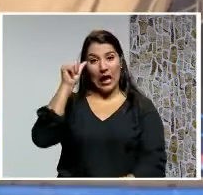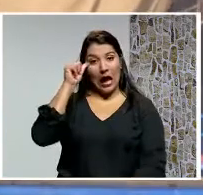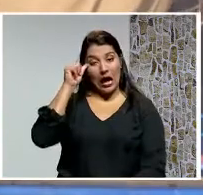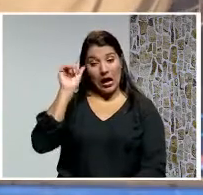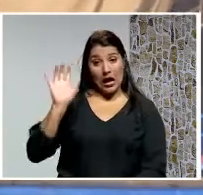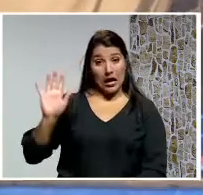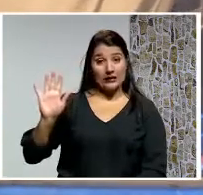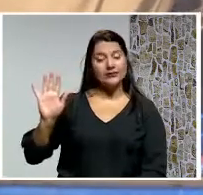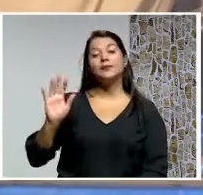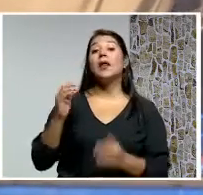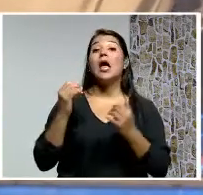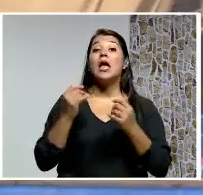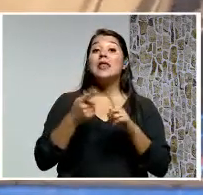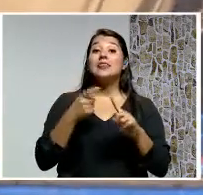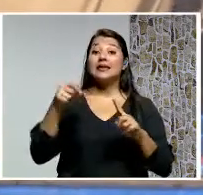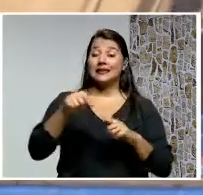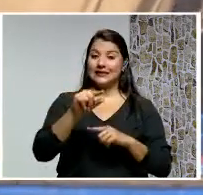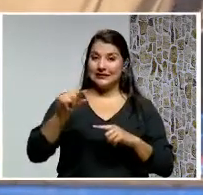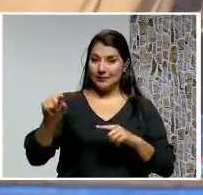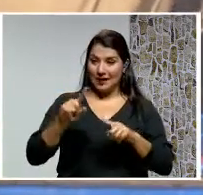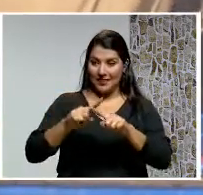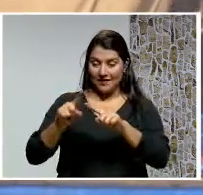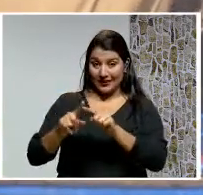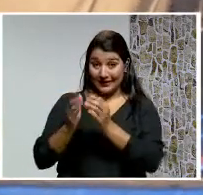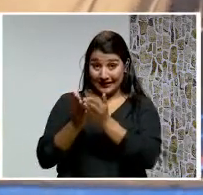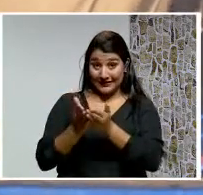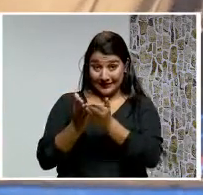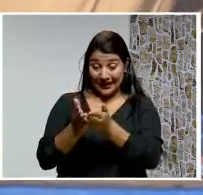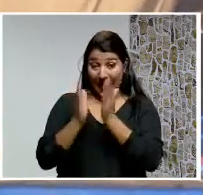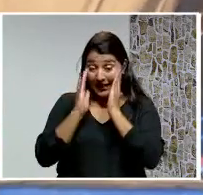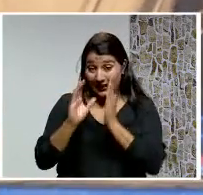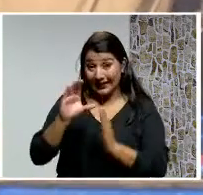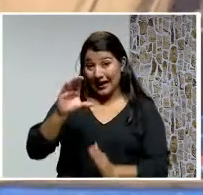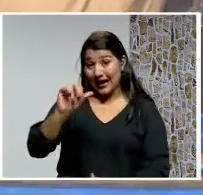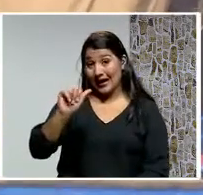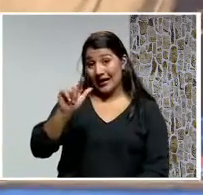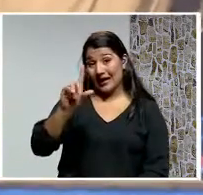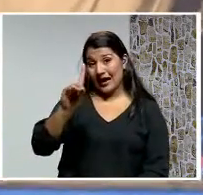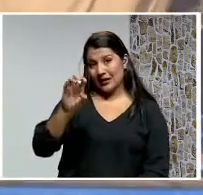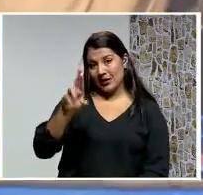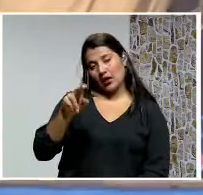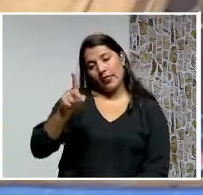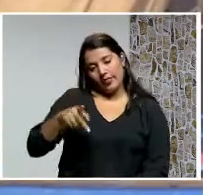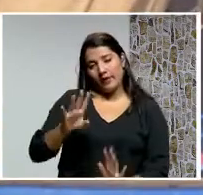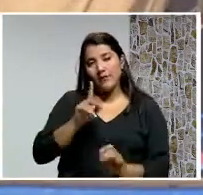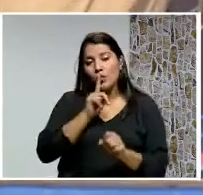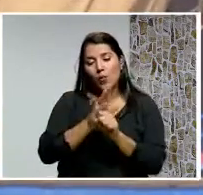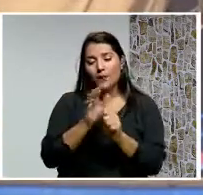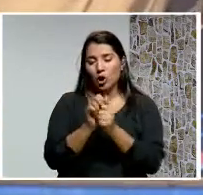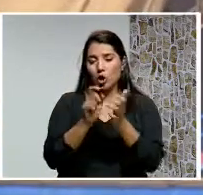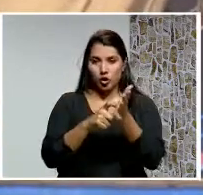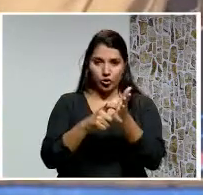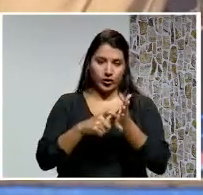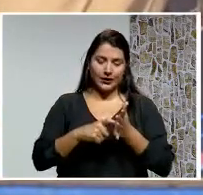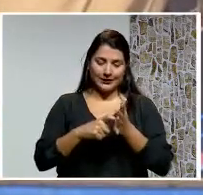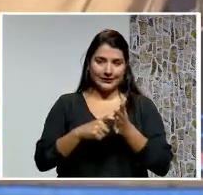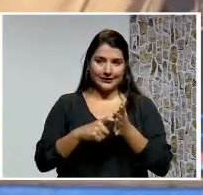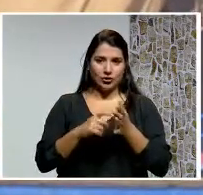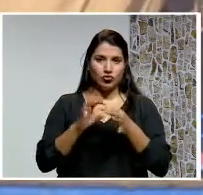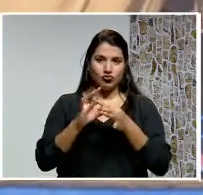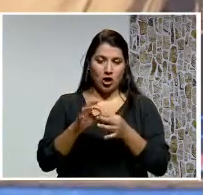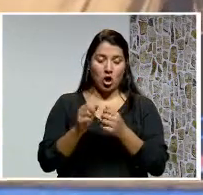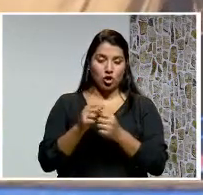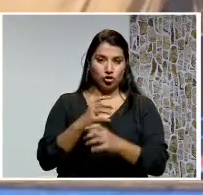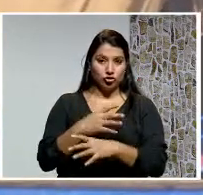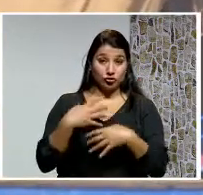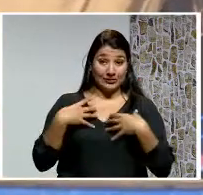semana, los buques que sean atendidos en Puerto Caldera, además de presentar los requisitos habituales de las normas fitosanitarias del